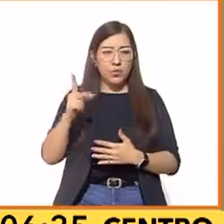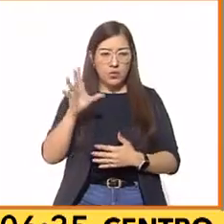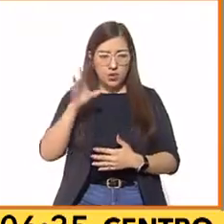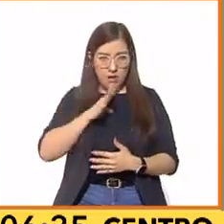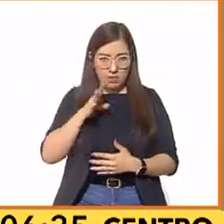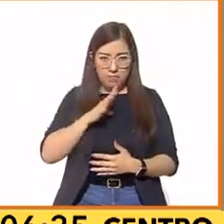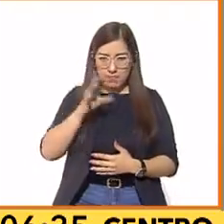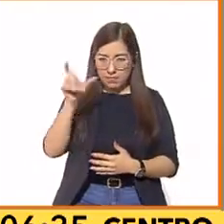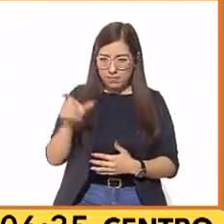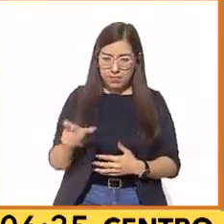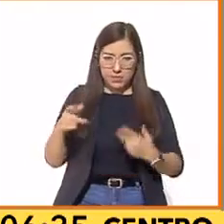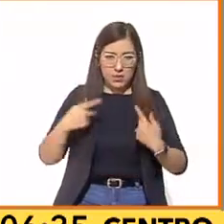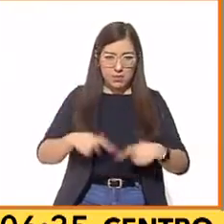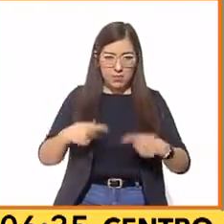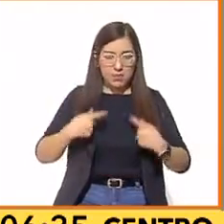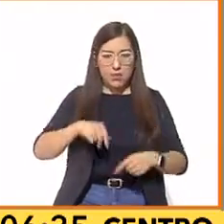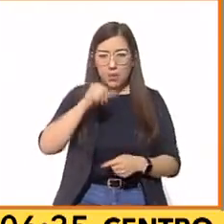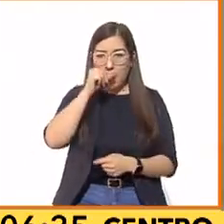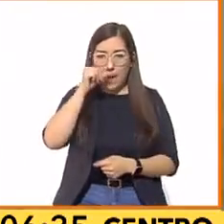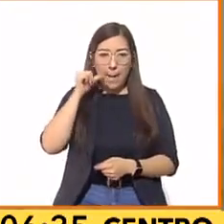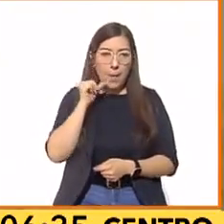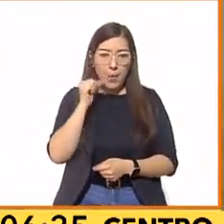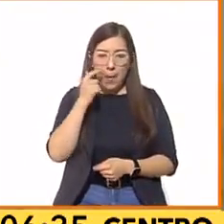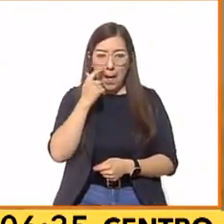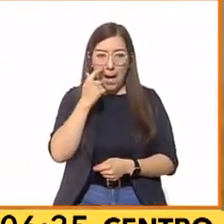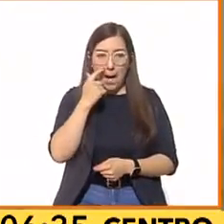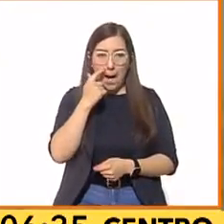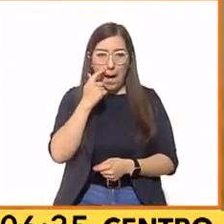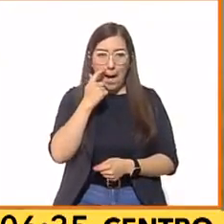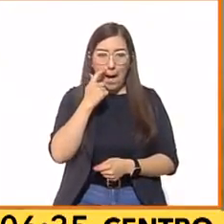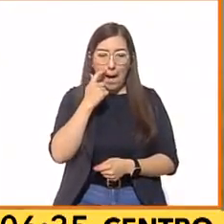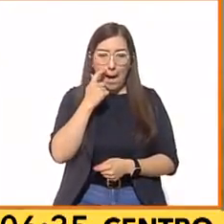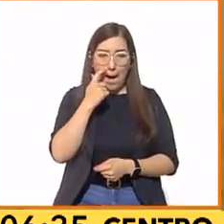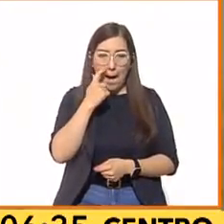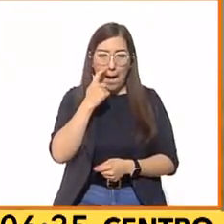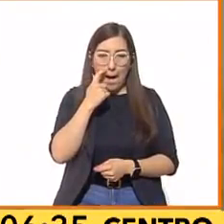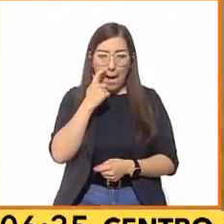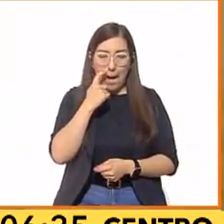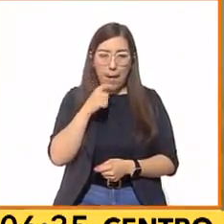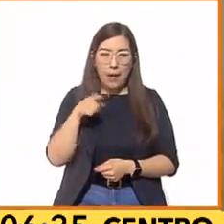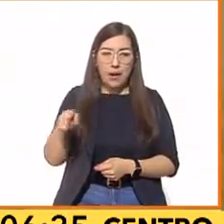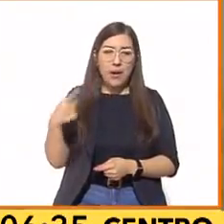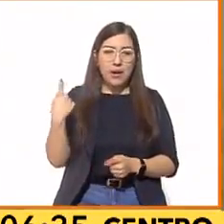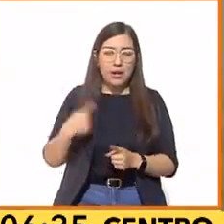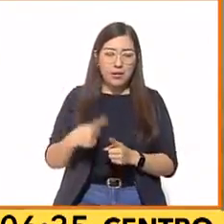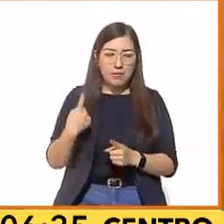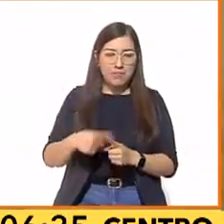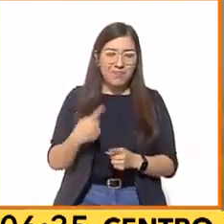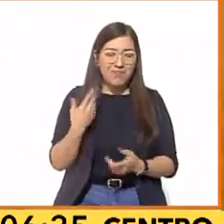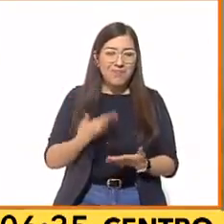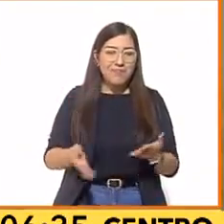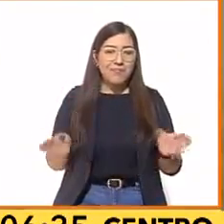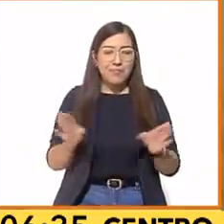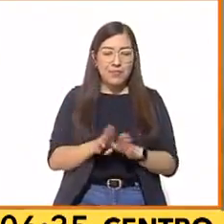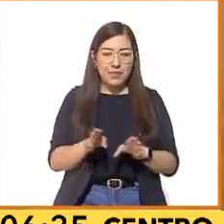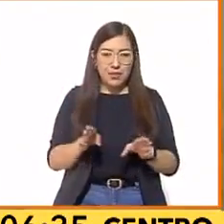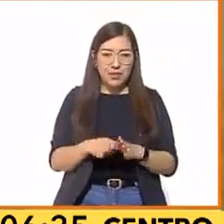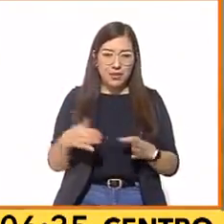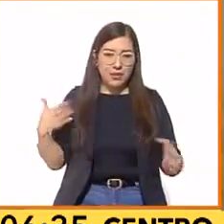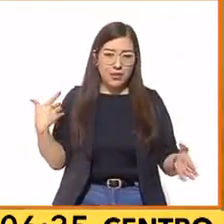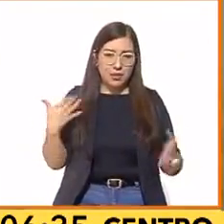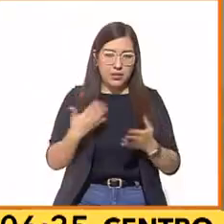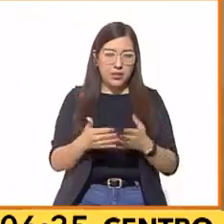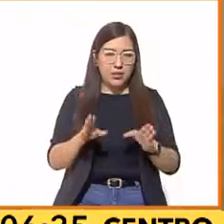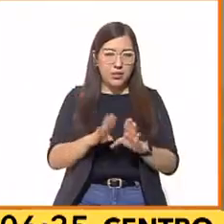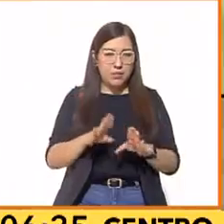persona? La persona de Juárez, ¿quién era él? Referido a como lo hemos estudiado ahora,